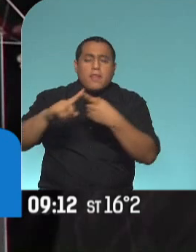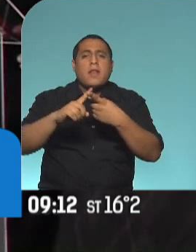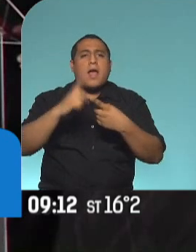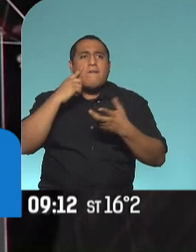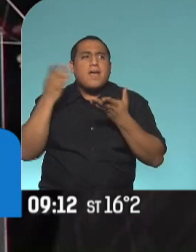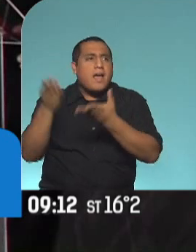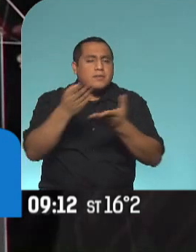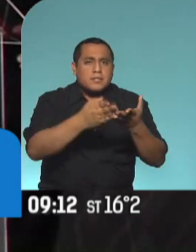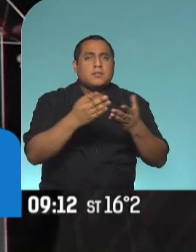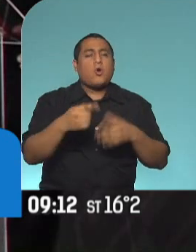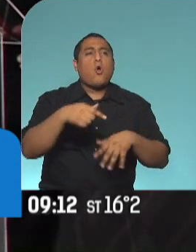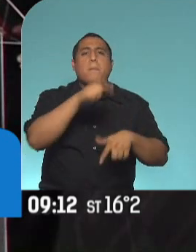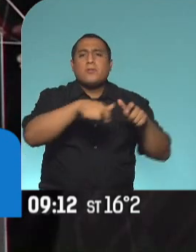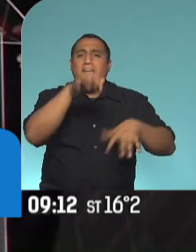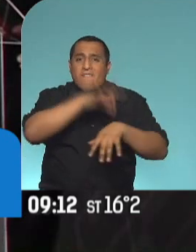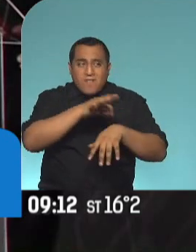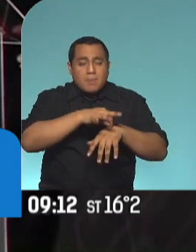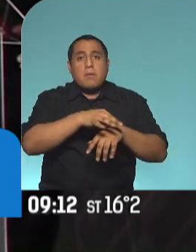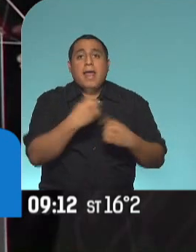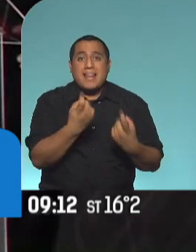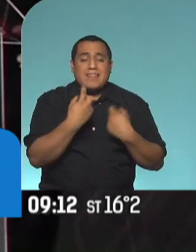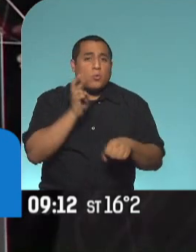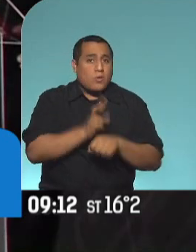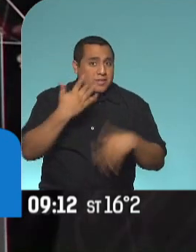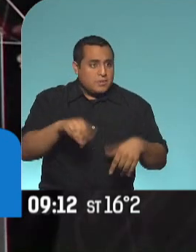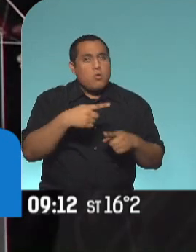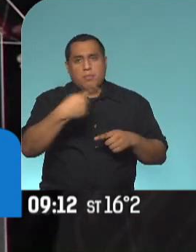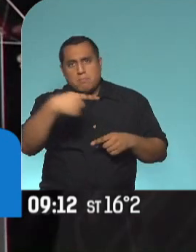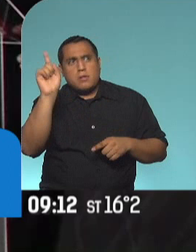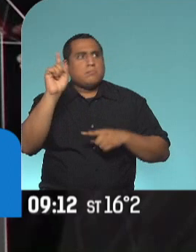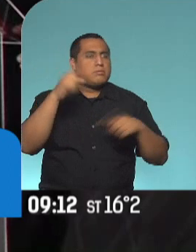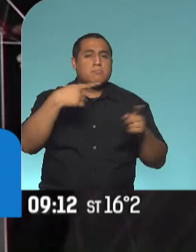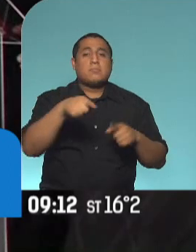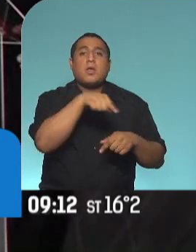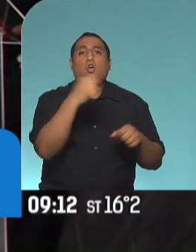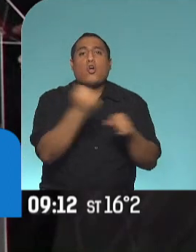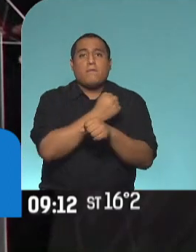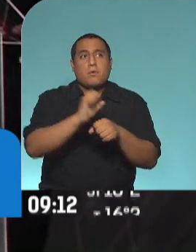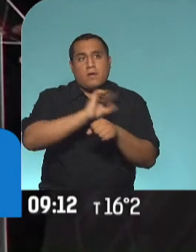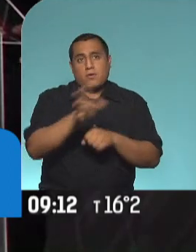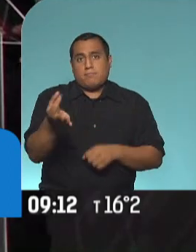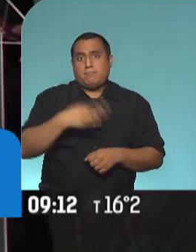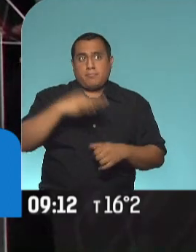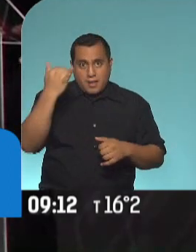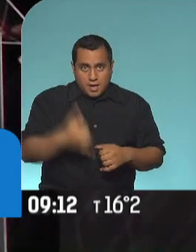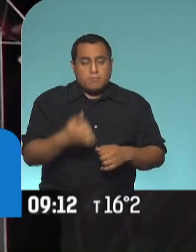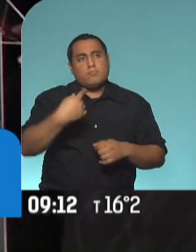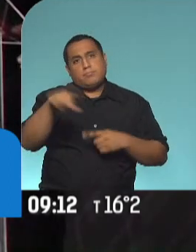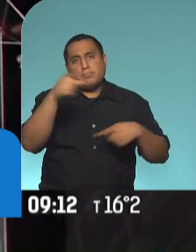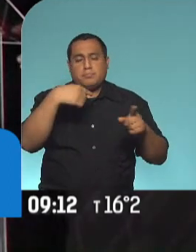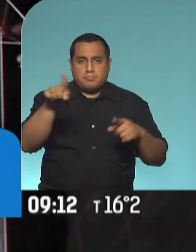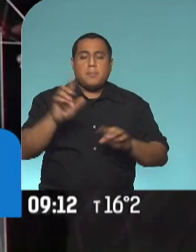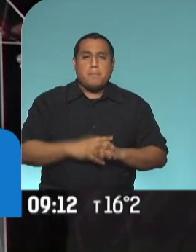la derivación de pacientes que requieren cuidados intensivos y que están contagiados de COVID-19.